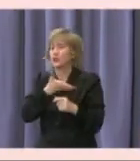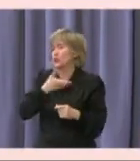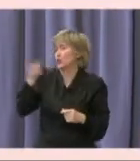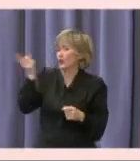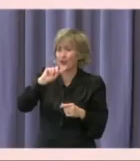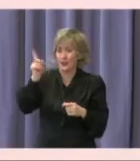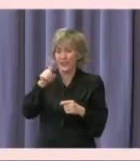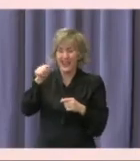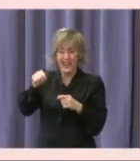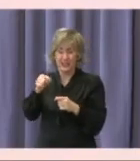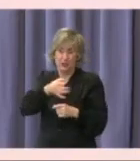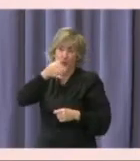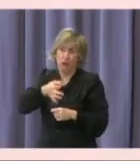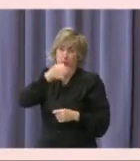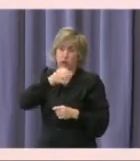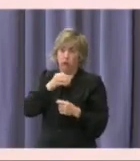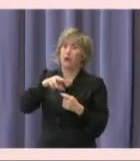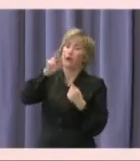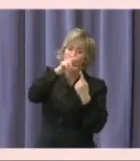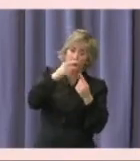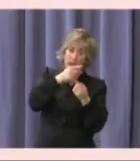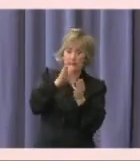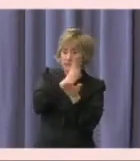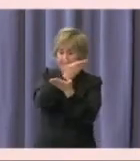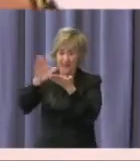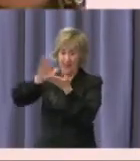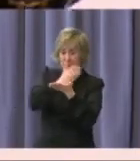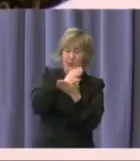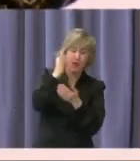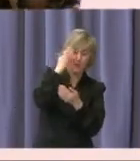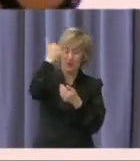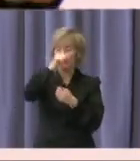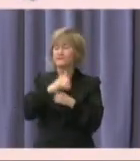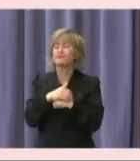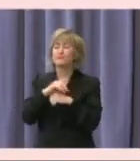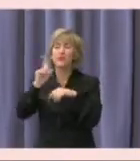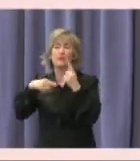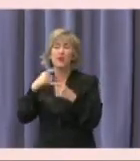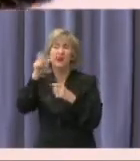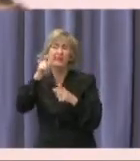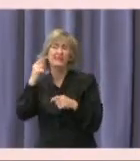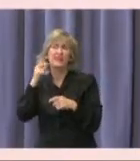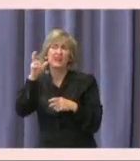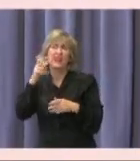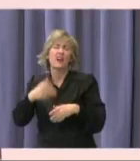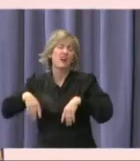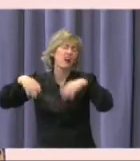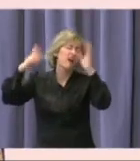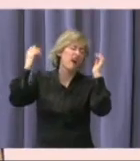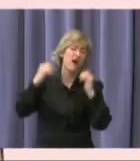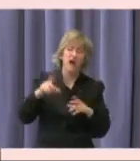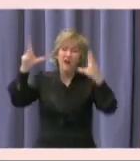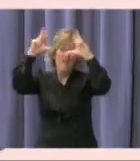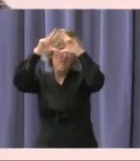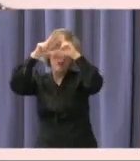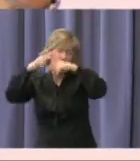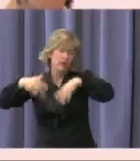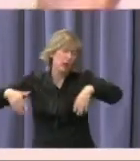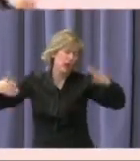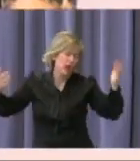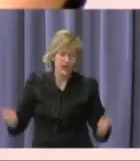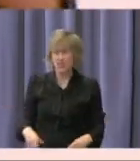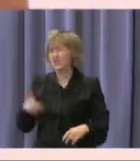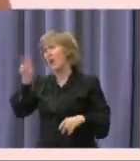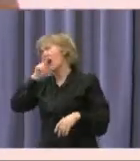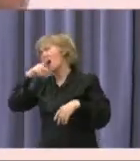sostener ese discurso. Eso por una parte. Y luego, porque a la gente le suena, ¡ah! Estas feministas que la da ahora por decir miembra